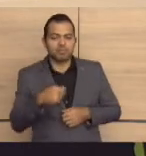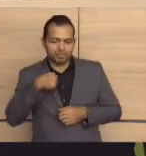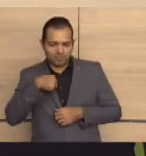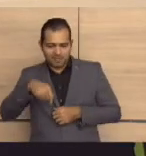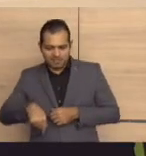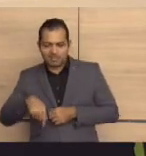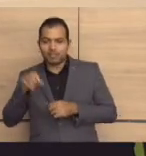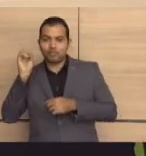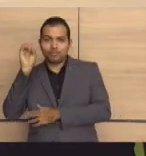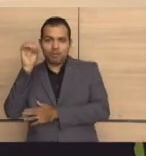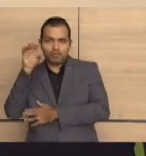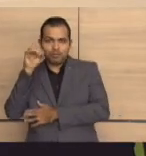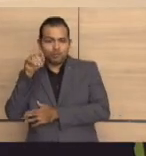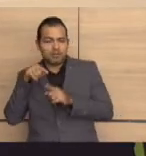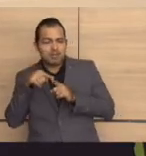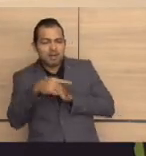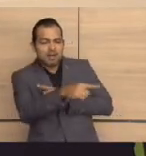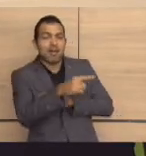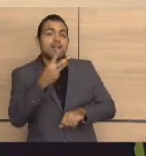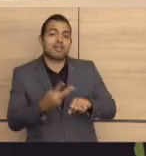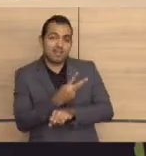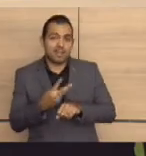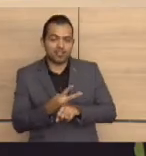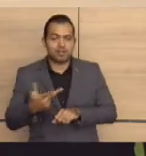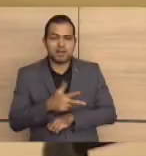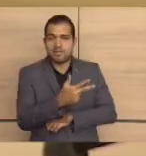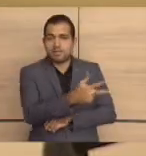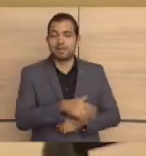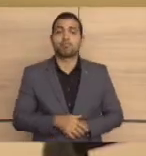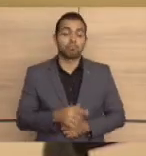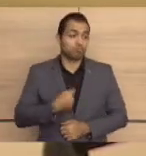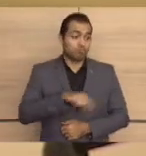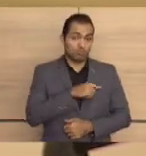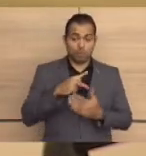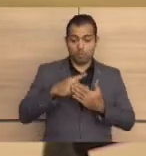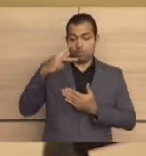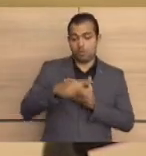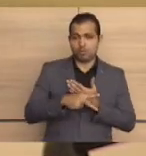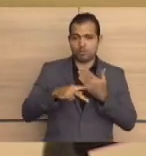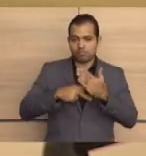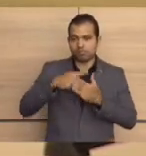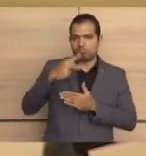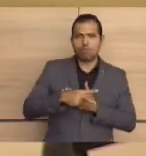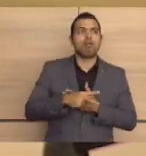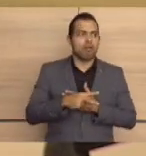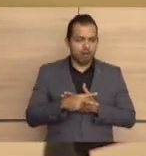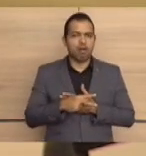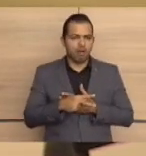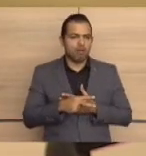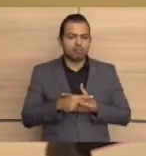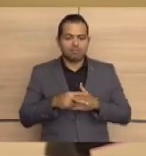donde pudimos vincular a las dos instituciones. Los niños de Buenavista no habían salido de ese